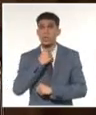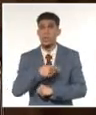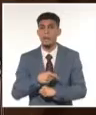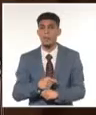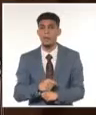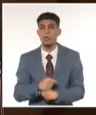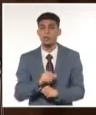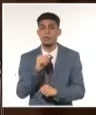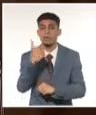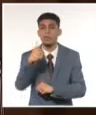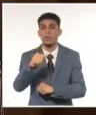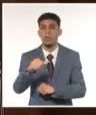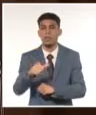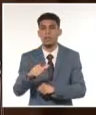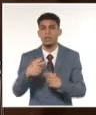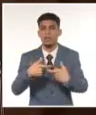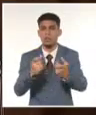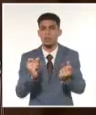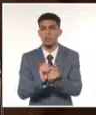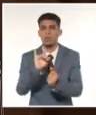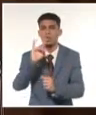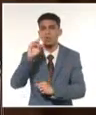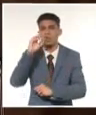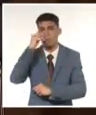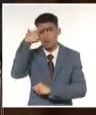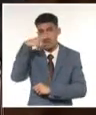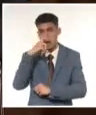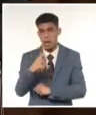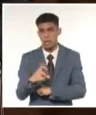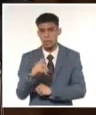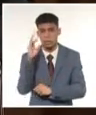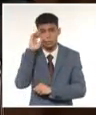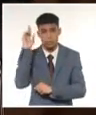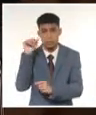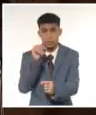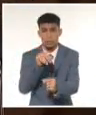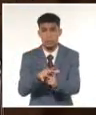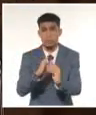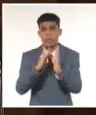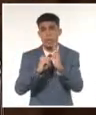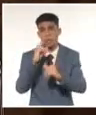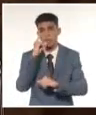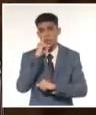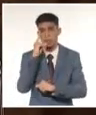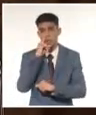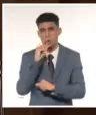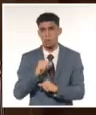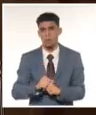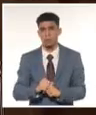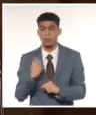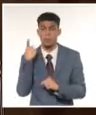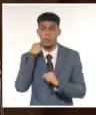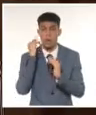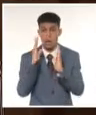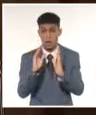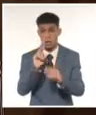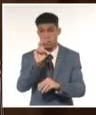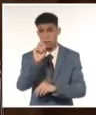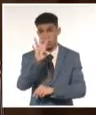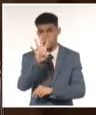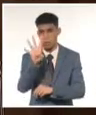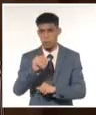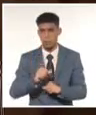10º Congreso de la Unión de Escritores y Artistas de Cuba, celebrado a principios del mes de noviembre de este año. Y